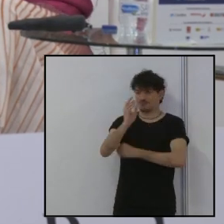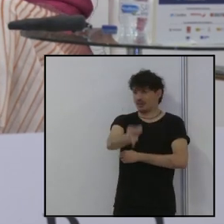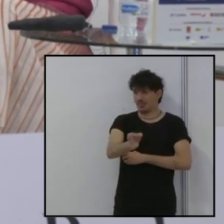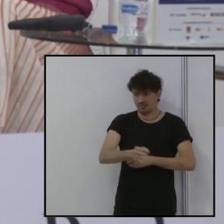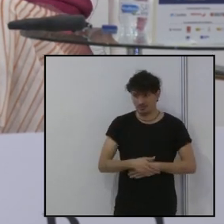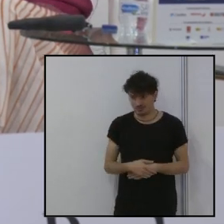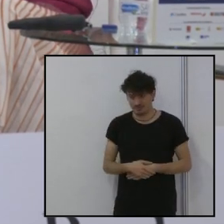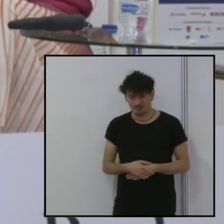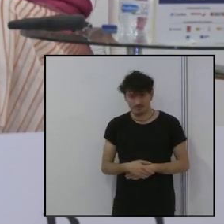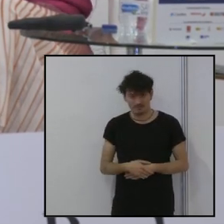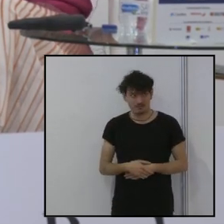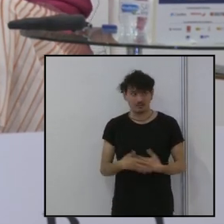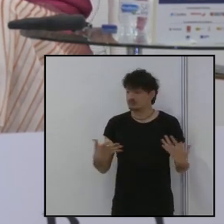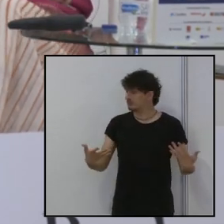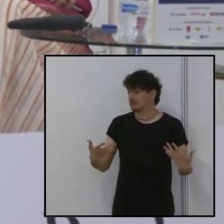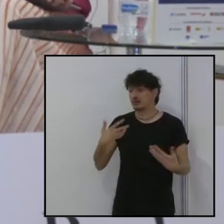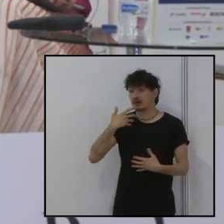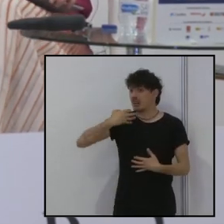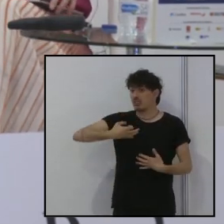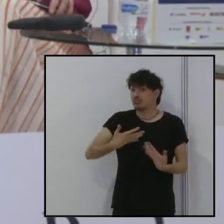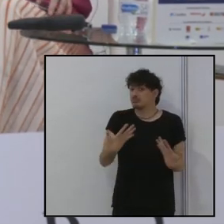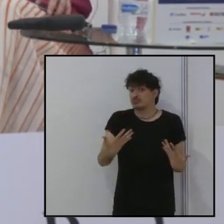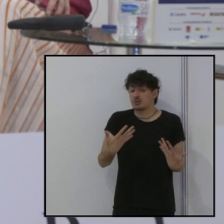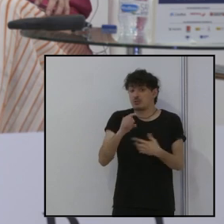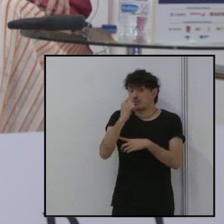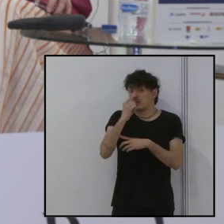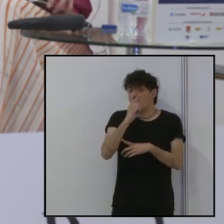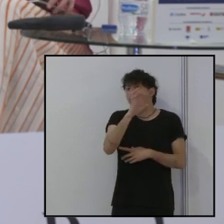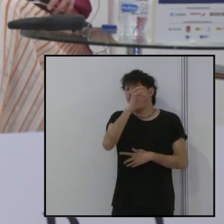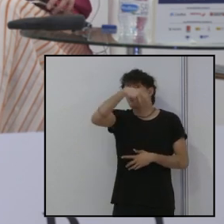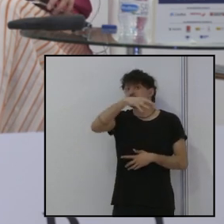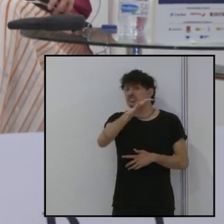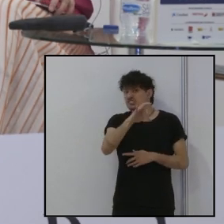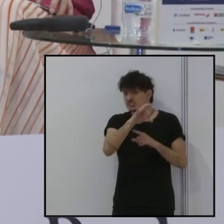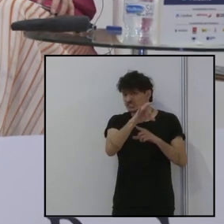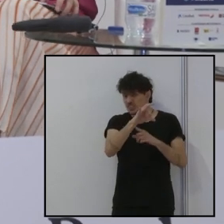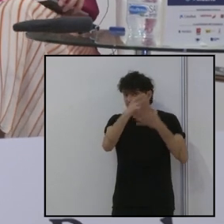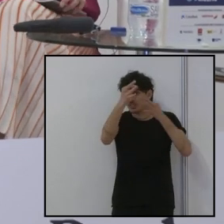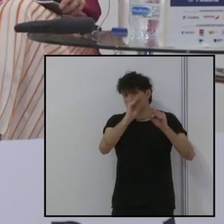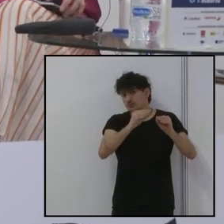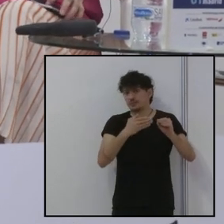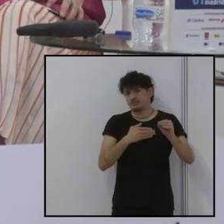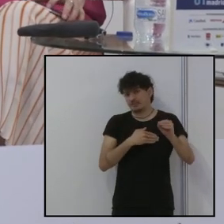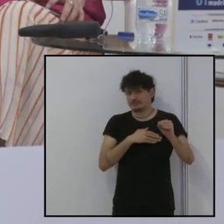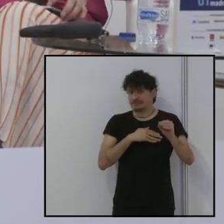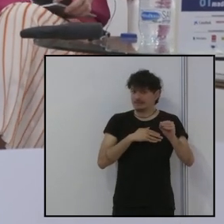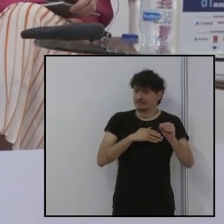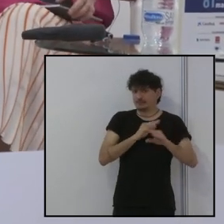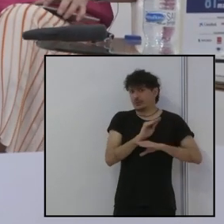la verdad es que yo creo, lo primero es que creo que ese dato de la OMS es un dato muy conservador, yo creo que es más, el 25% sin